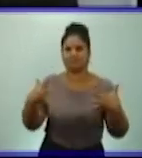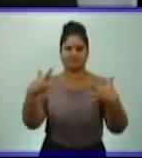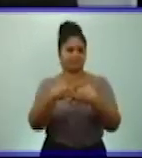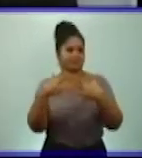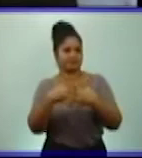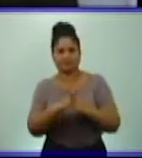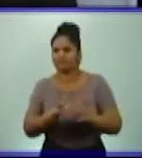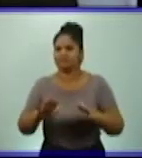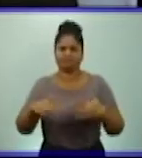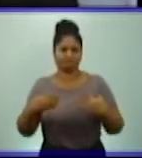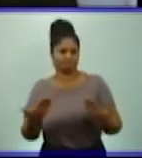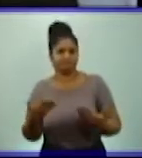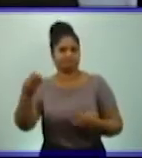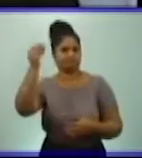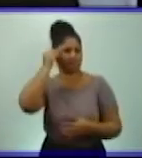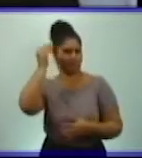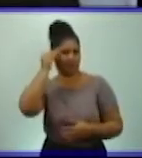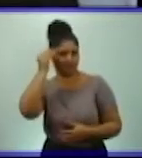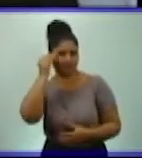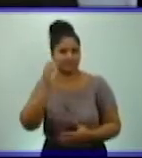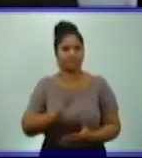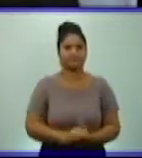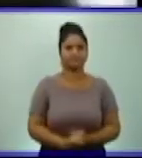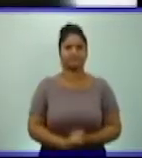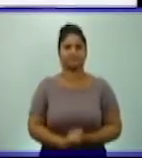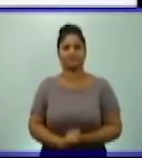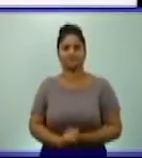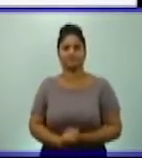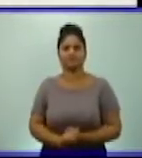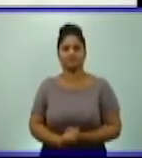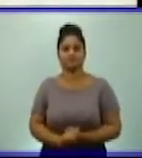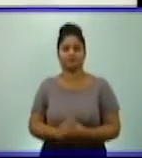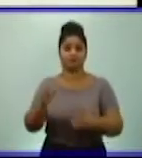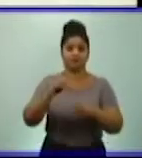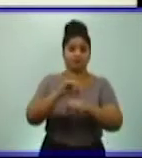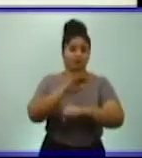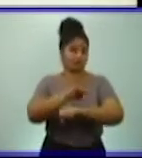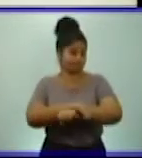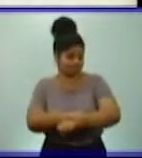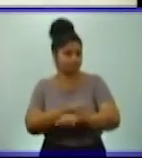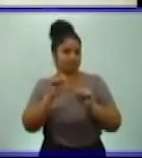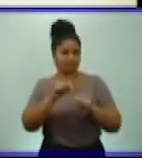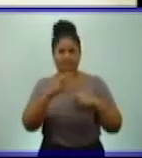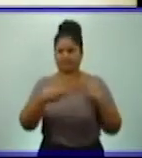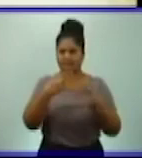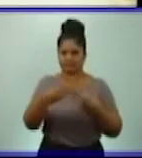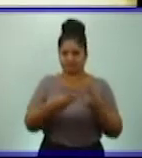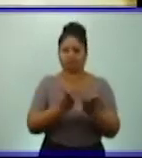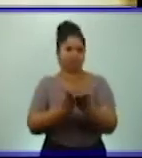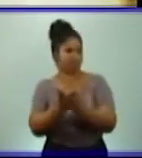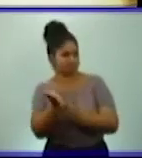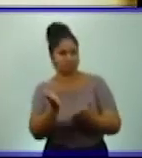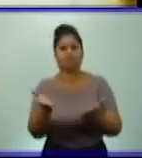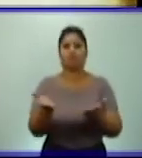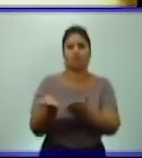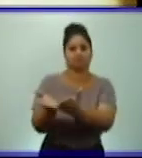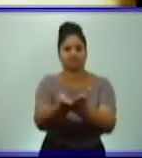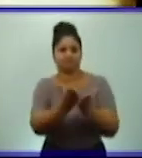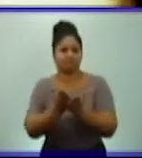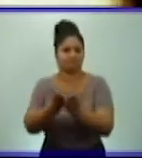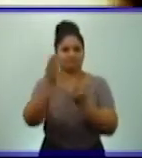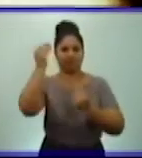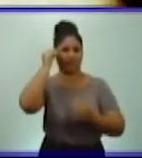más de 4.000 volúmenes, instrumentos musicales, mapas y aparatos de medición. Tuvo conocimientos profundos en